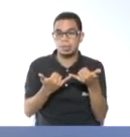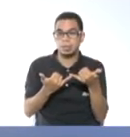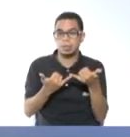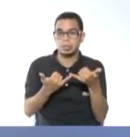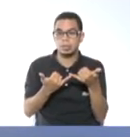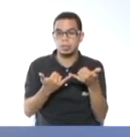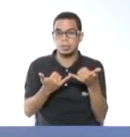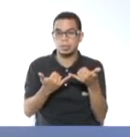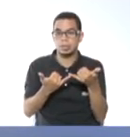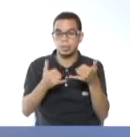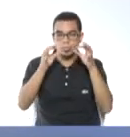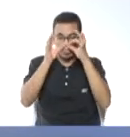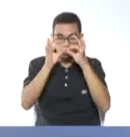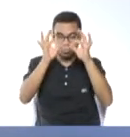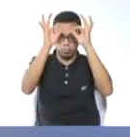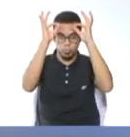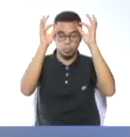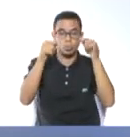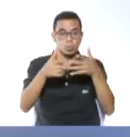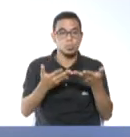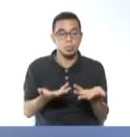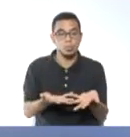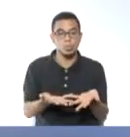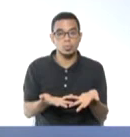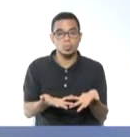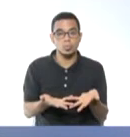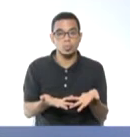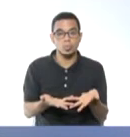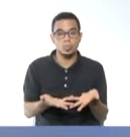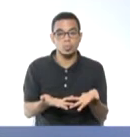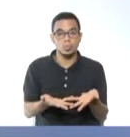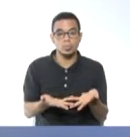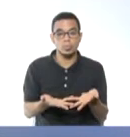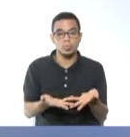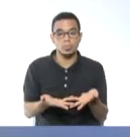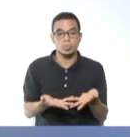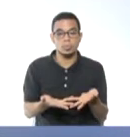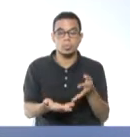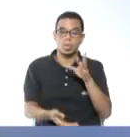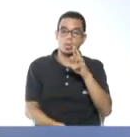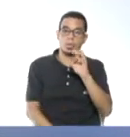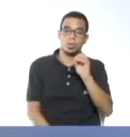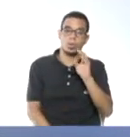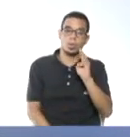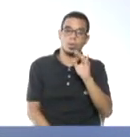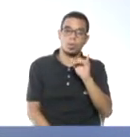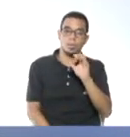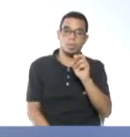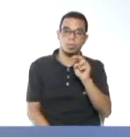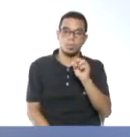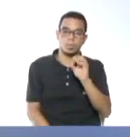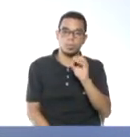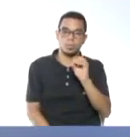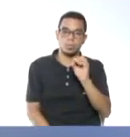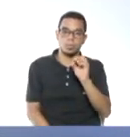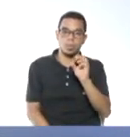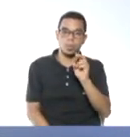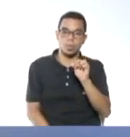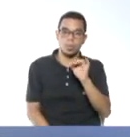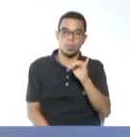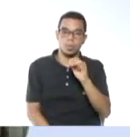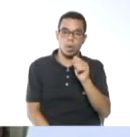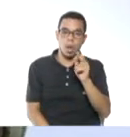natalicio, ¿verdad?, de Simón Rodríguez, del pensamiento robinsoniano. Y este pensamiento robinsoniano